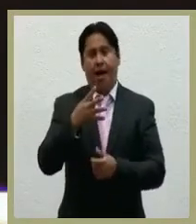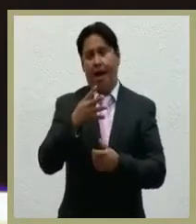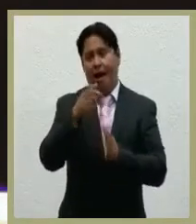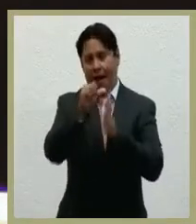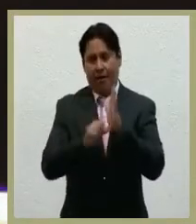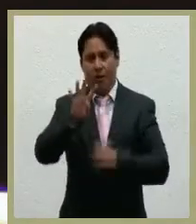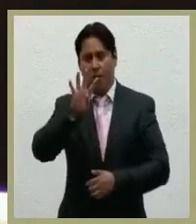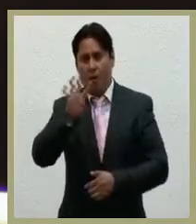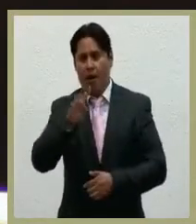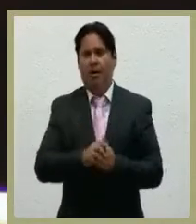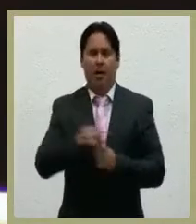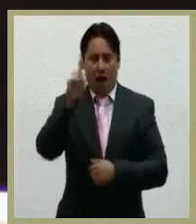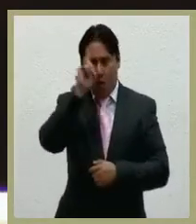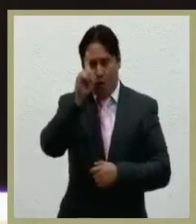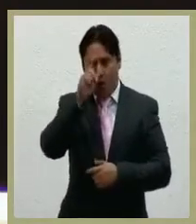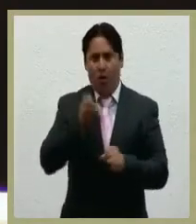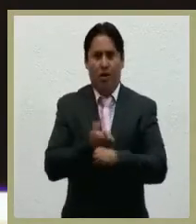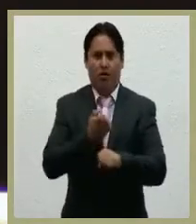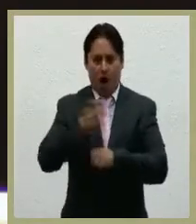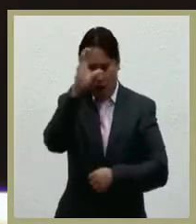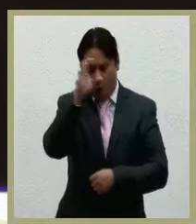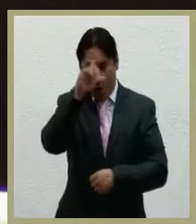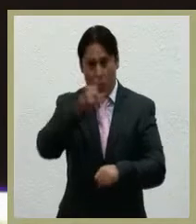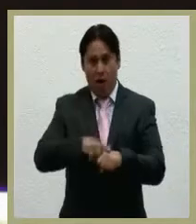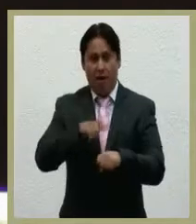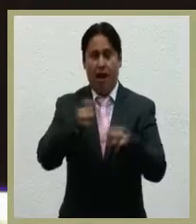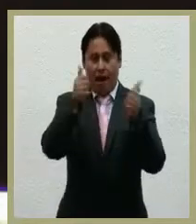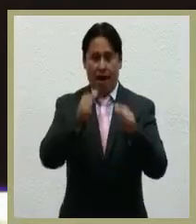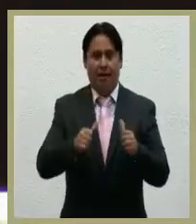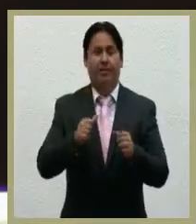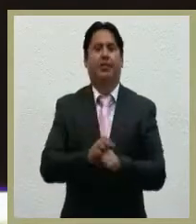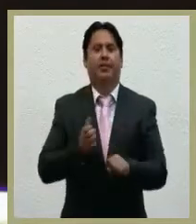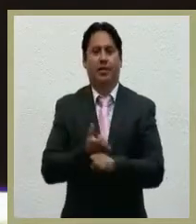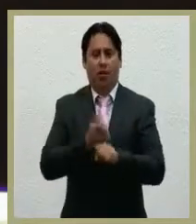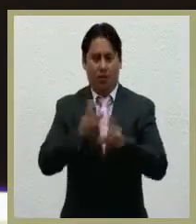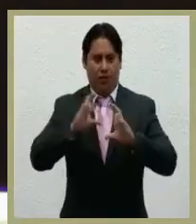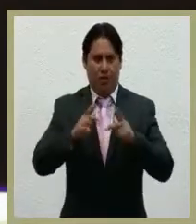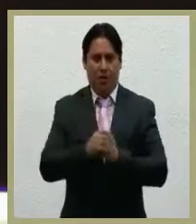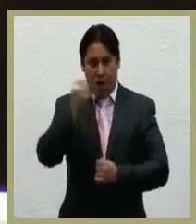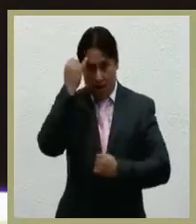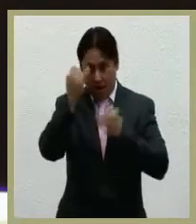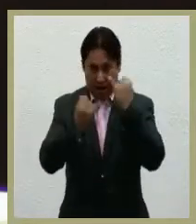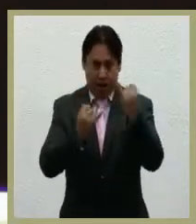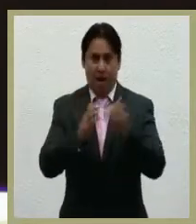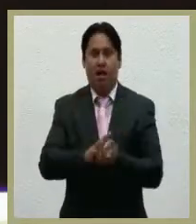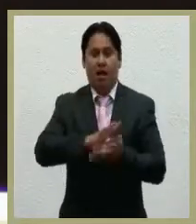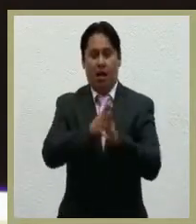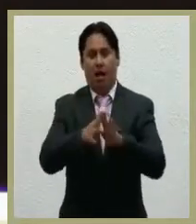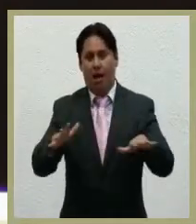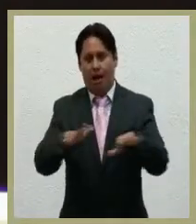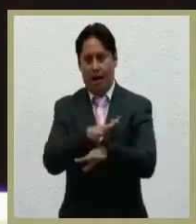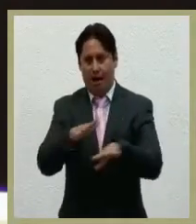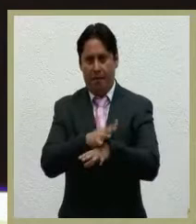Orgánica del Consejo Estatal para las Culturas y las Artes de Chiapas. 2. Iniciativa de decreto por el que se reforma la fracción